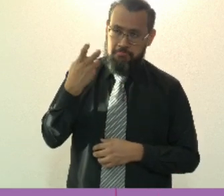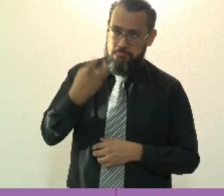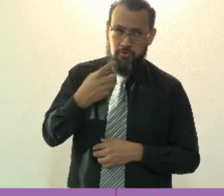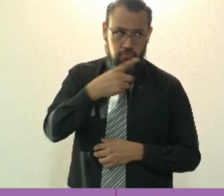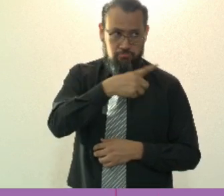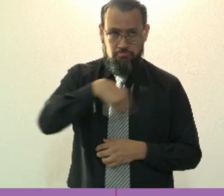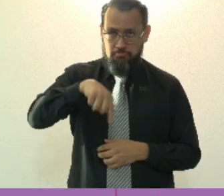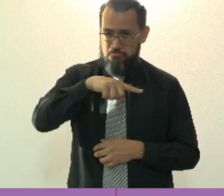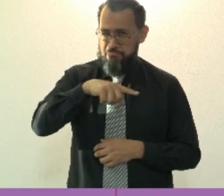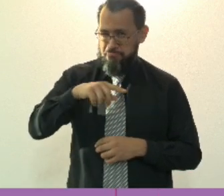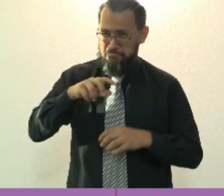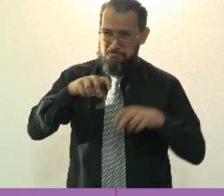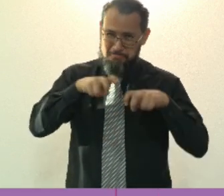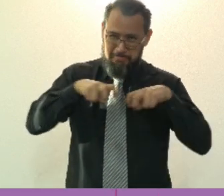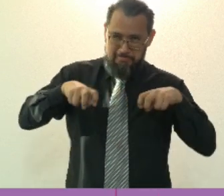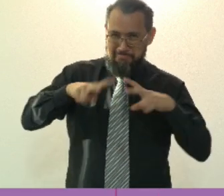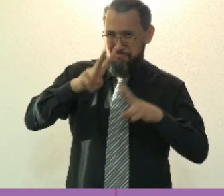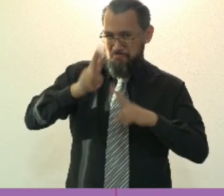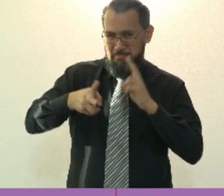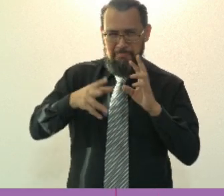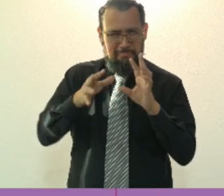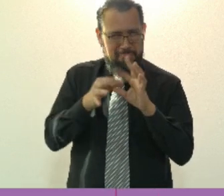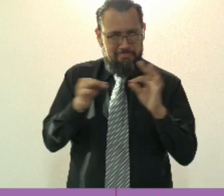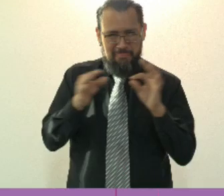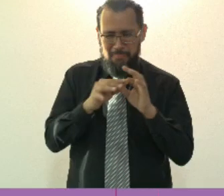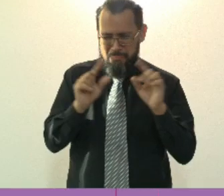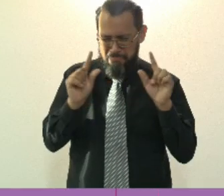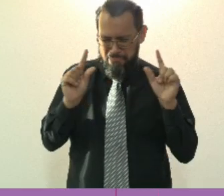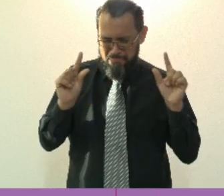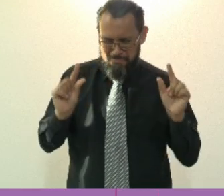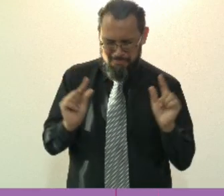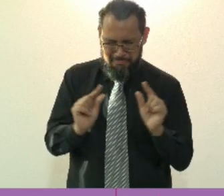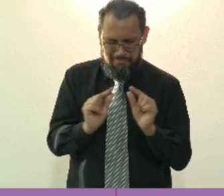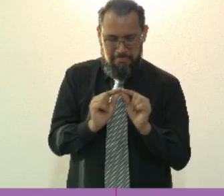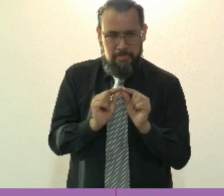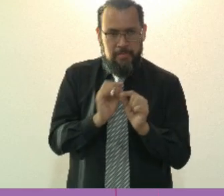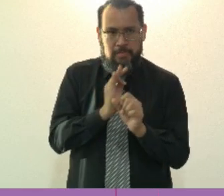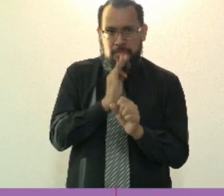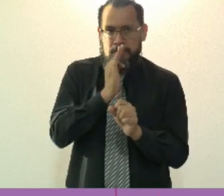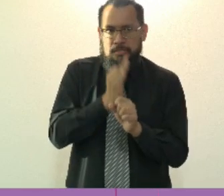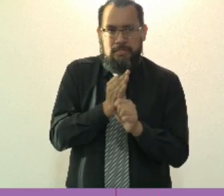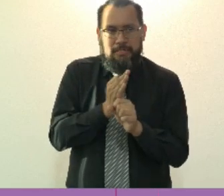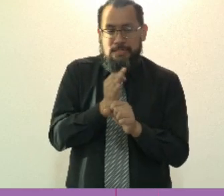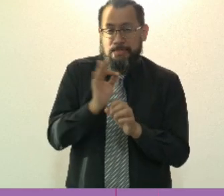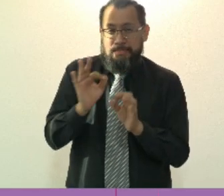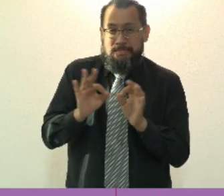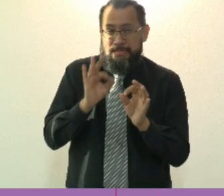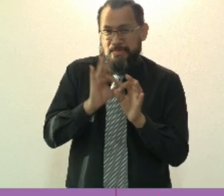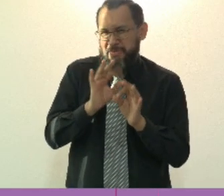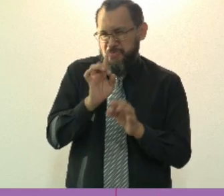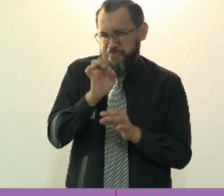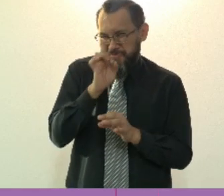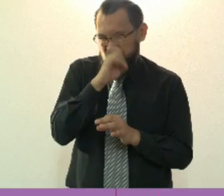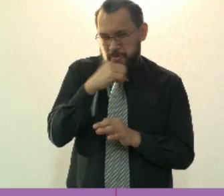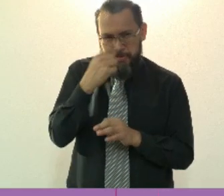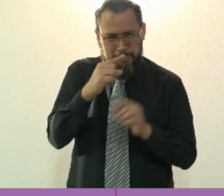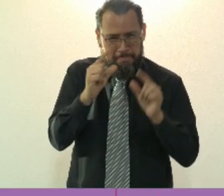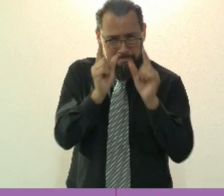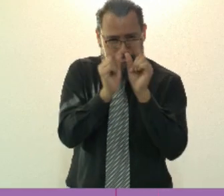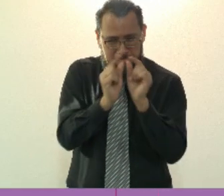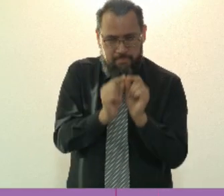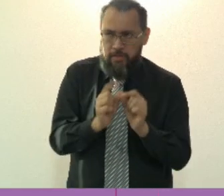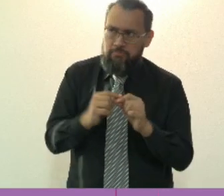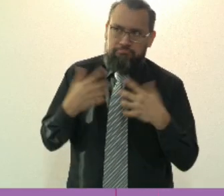expertos, pero además en muy breve tiempo, porque, o sea, ¿qué hora empezamos? Y exactamente en una hora, fueron muy puntuales.